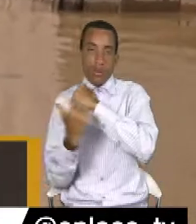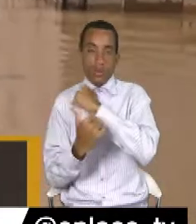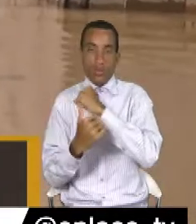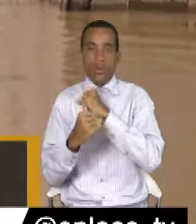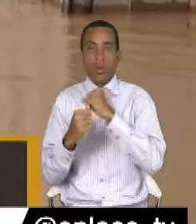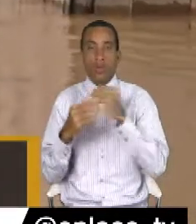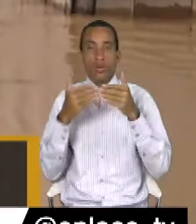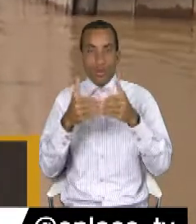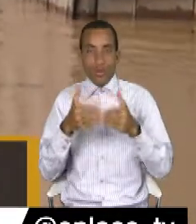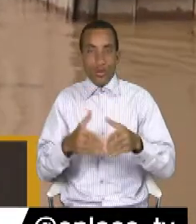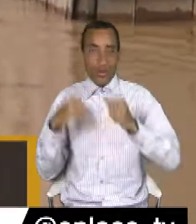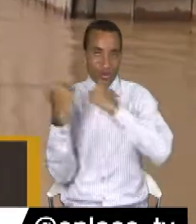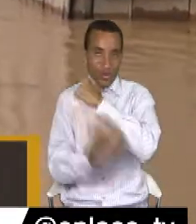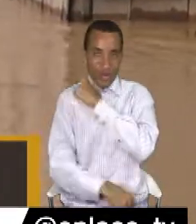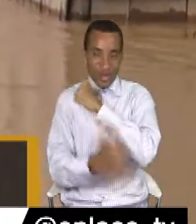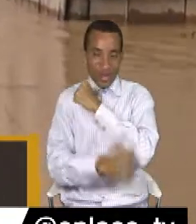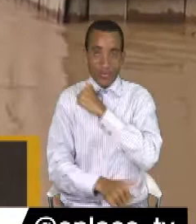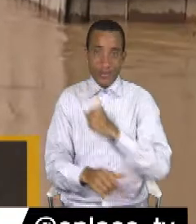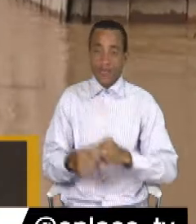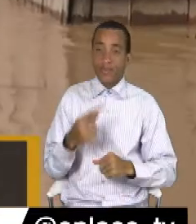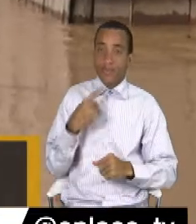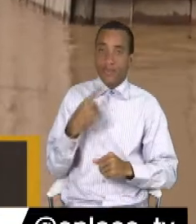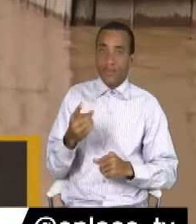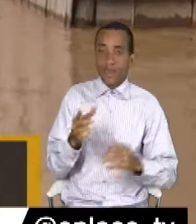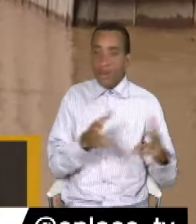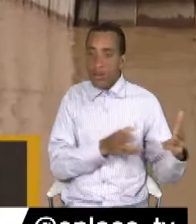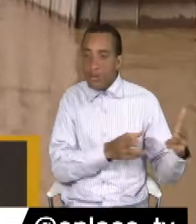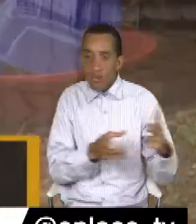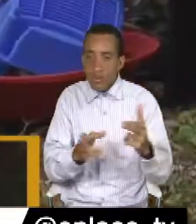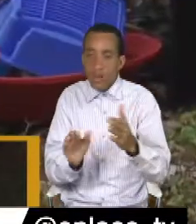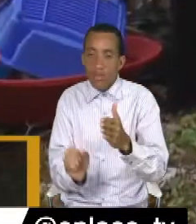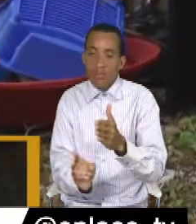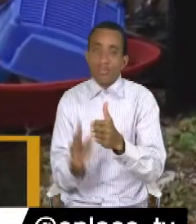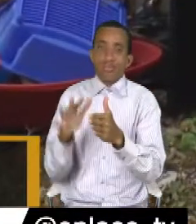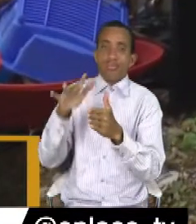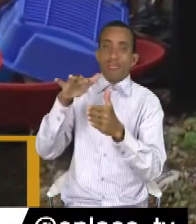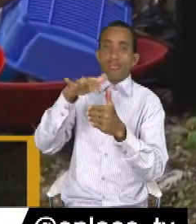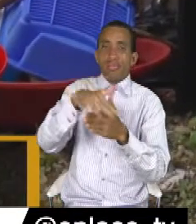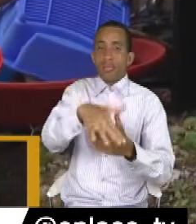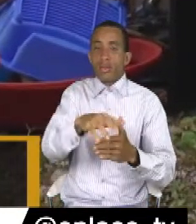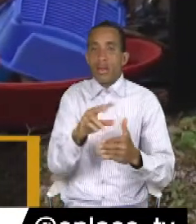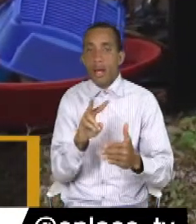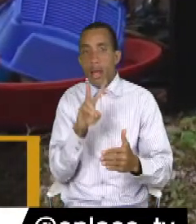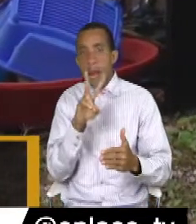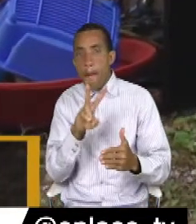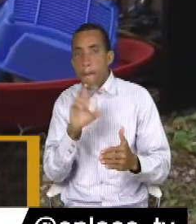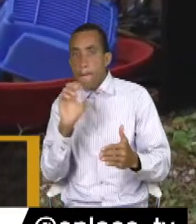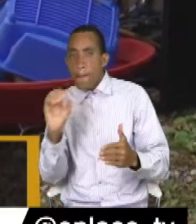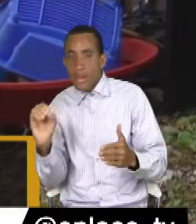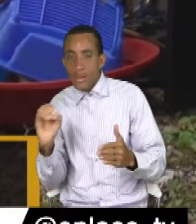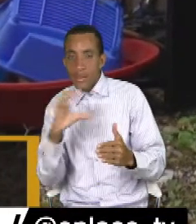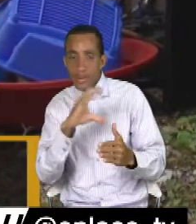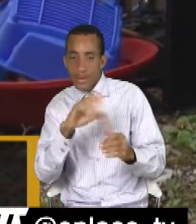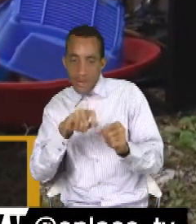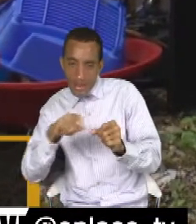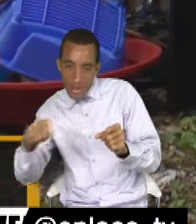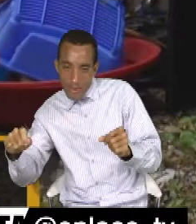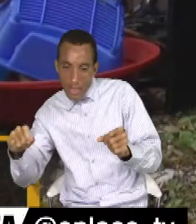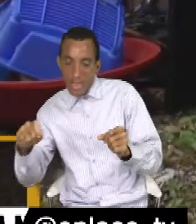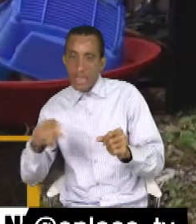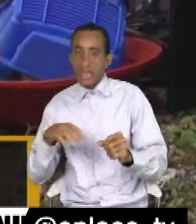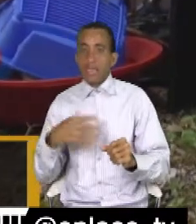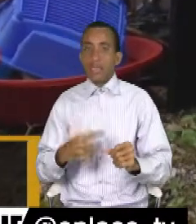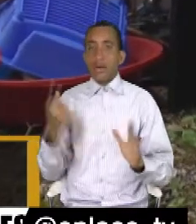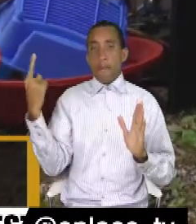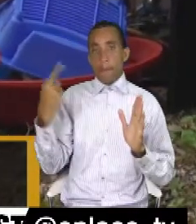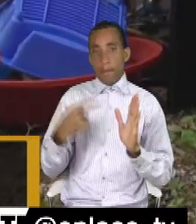se encuentra esta localidad del Magdalena Medio, pues el río superó en 20 centímetros la cota de desbordamiento. Se estima que hay 1.000